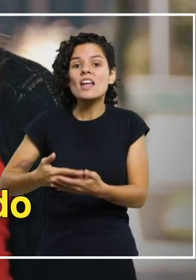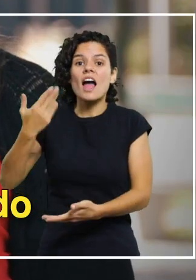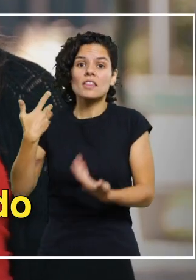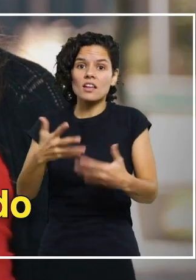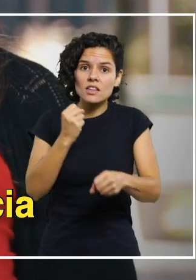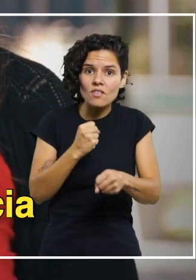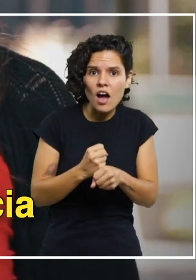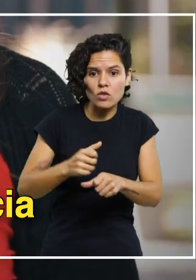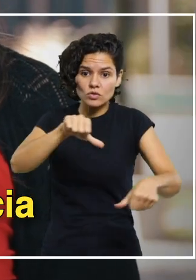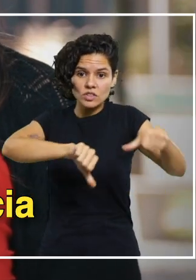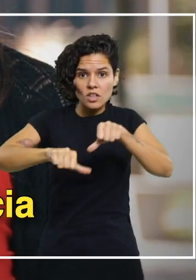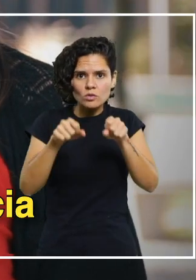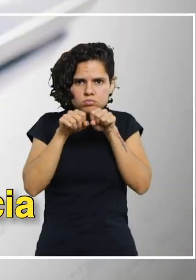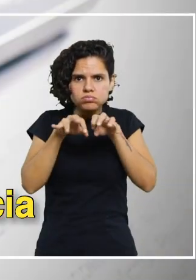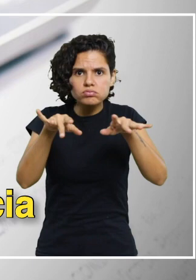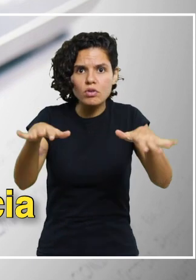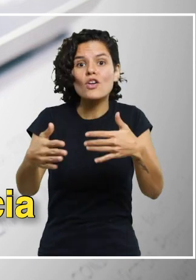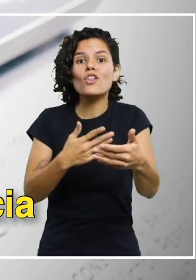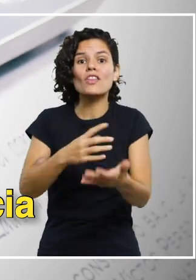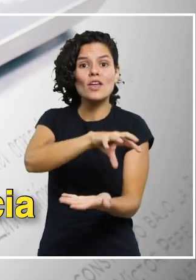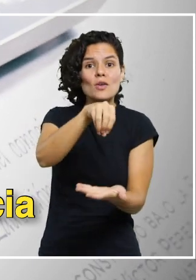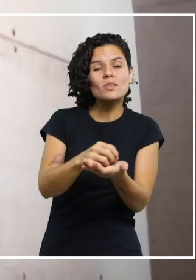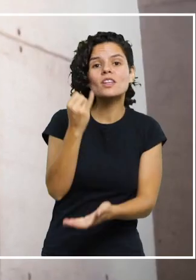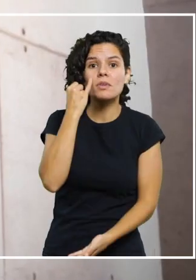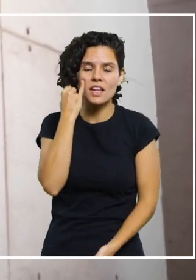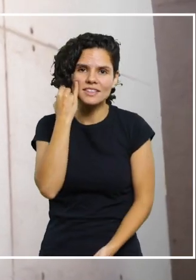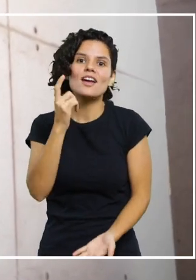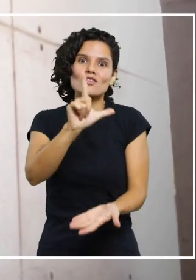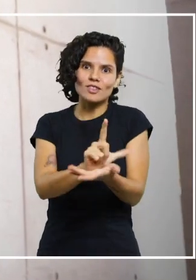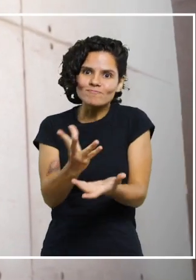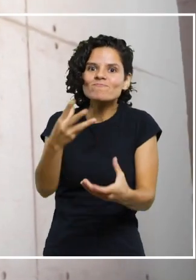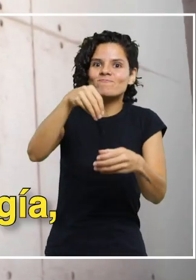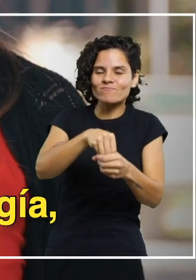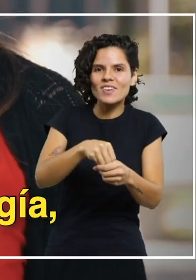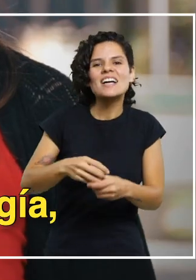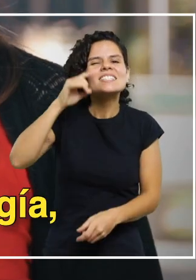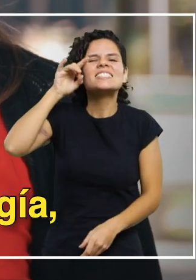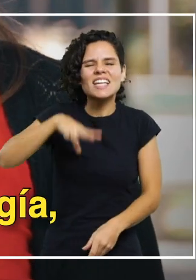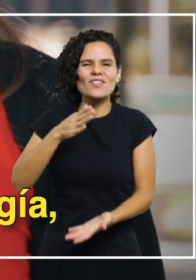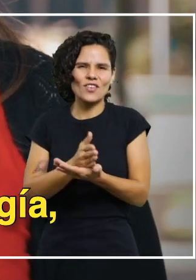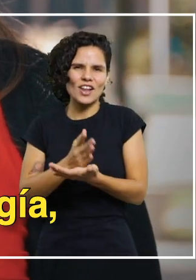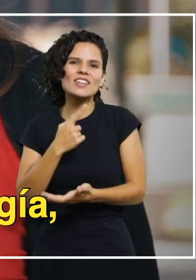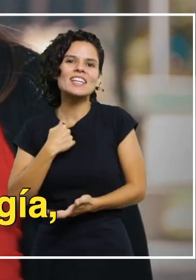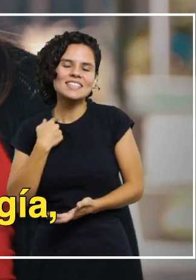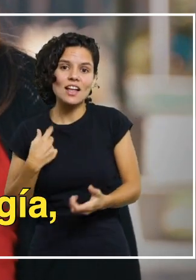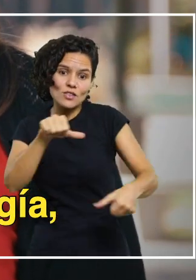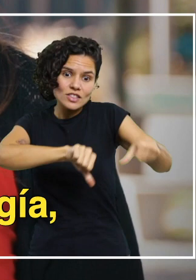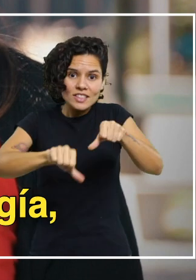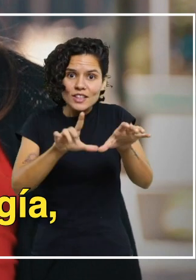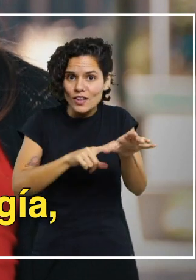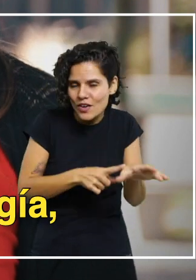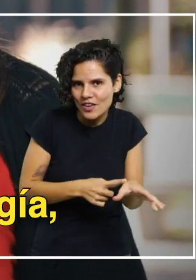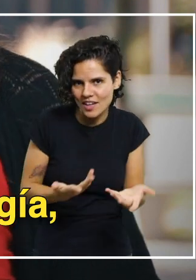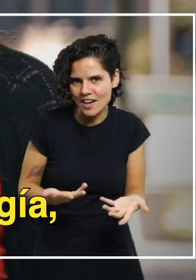ya habíamos trabajado haciendo divulgación científica en colegios de la Comuna Independencia, que es parte de esta zona, sabíamos que si bien estos colegios tienen interés por